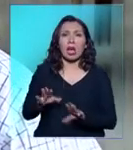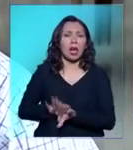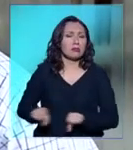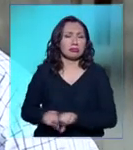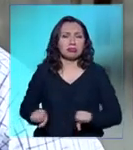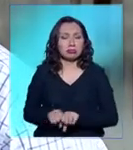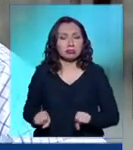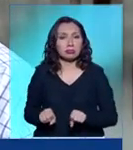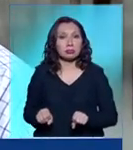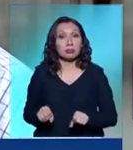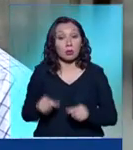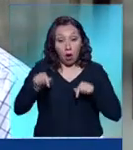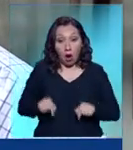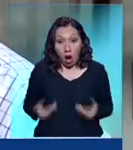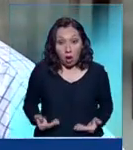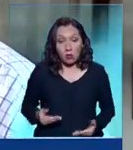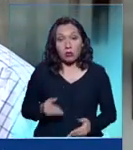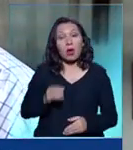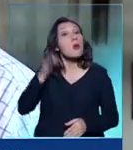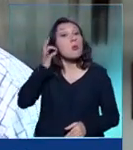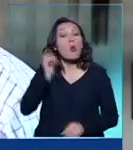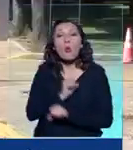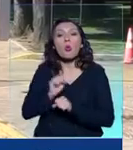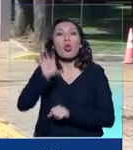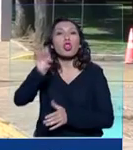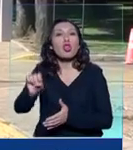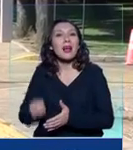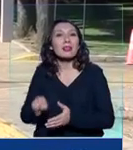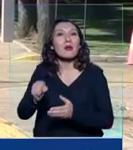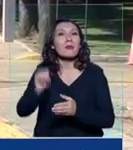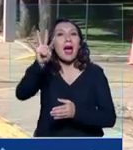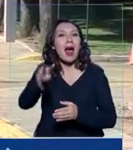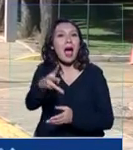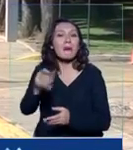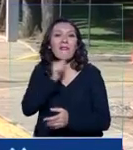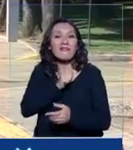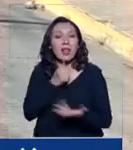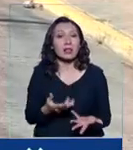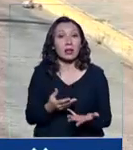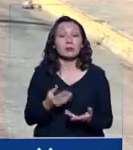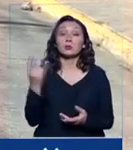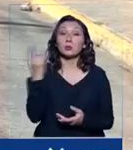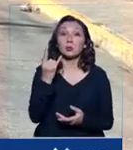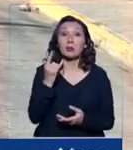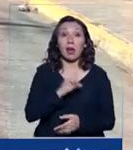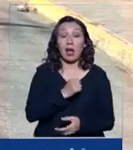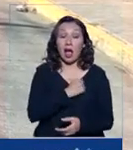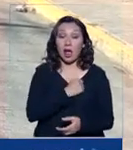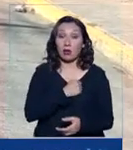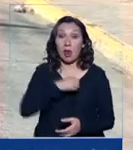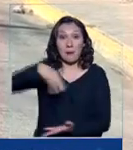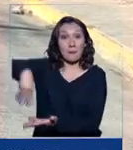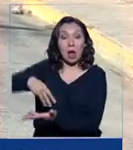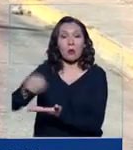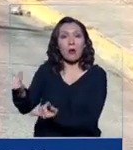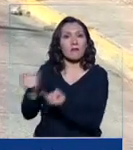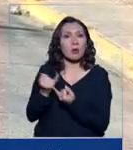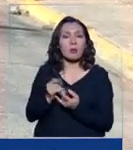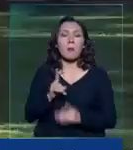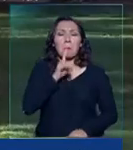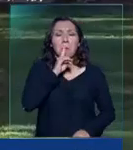resuelto. El día de hoy, Marlene no puede tomar ramos. Nos comunicamos con la Universidad Católica del Maule, quienes indicaron que no